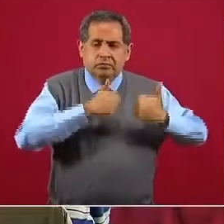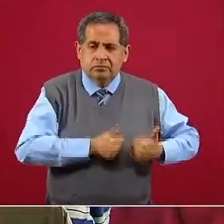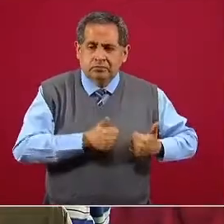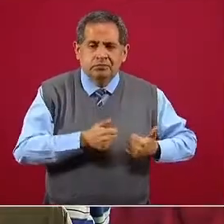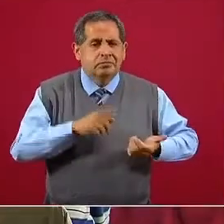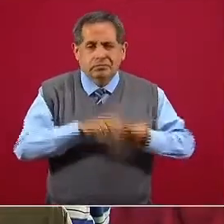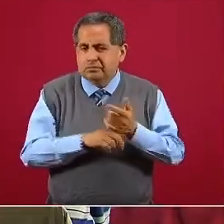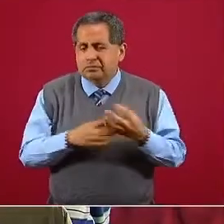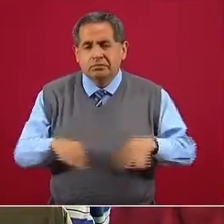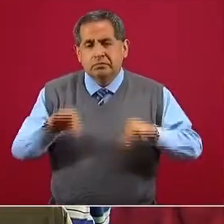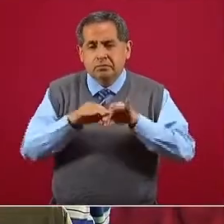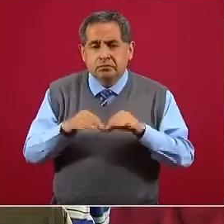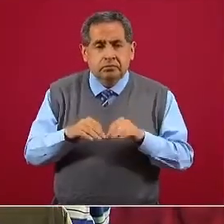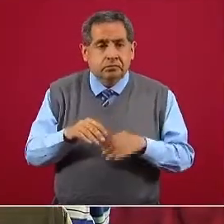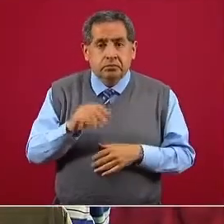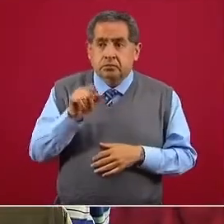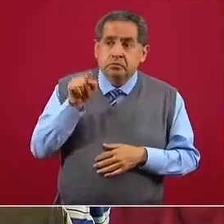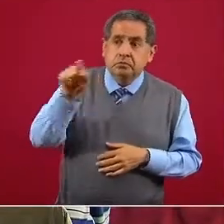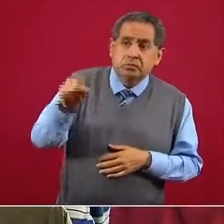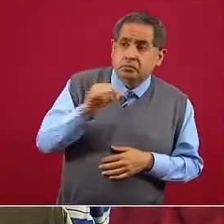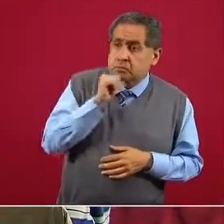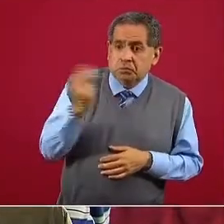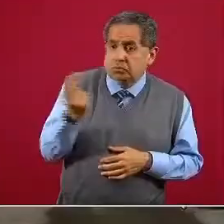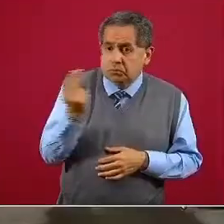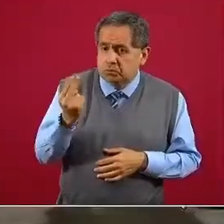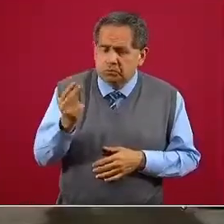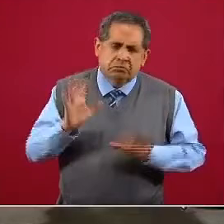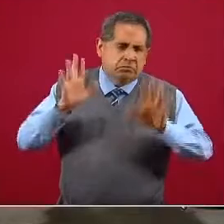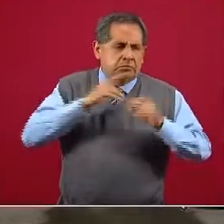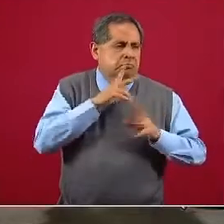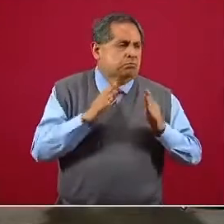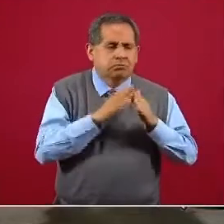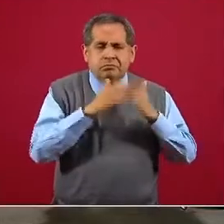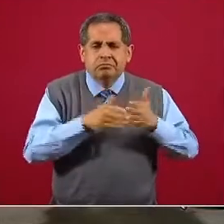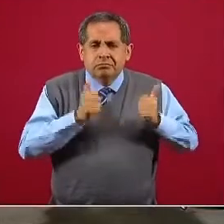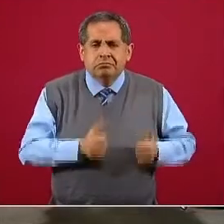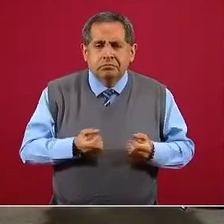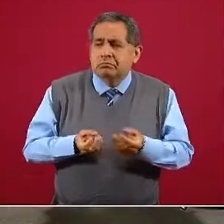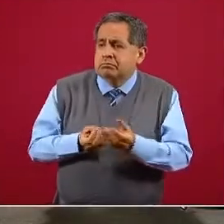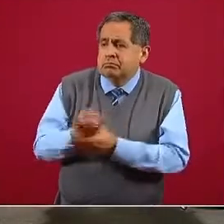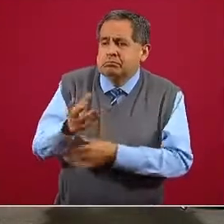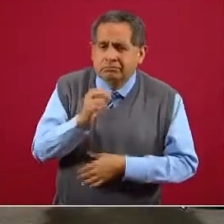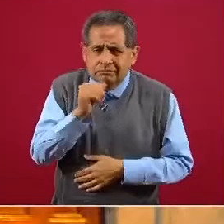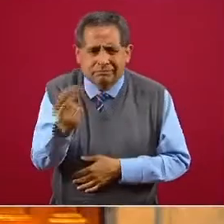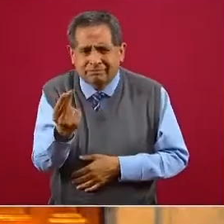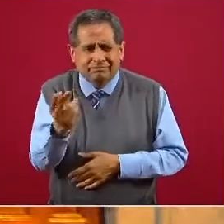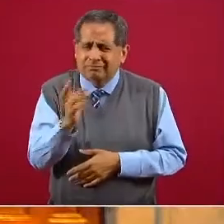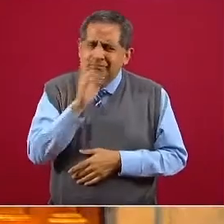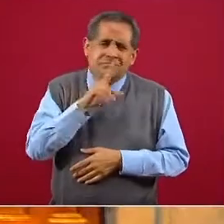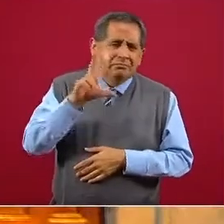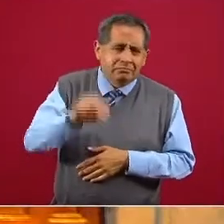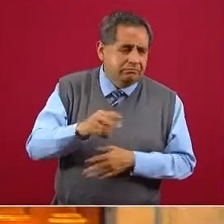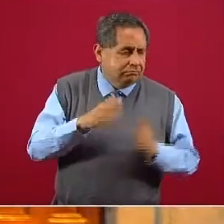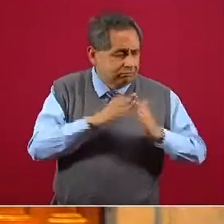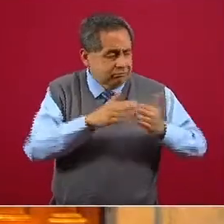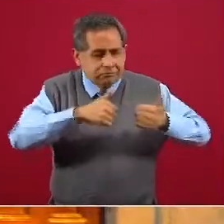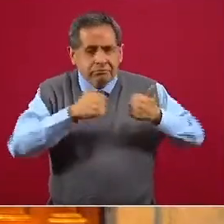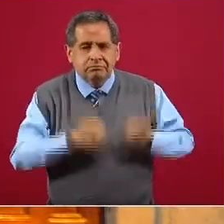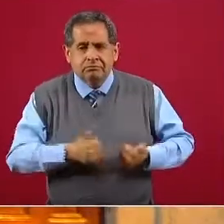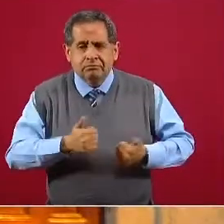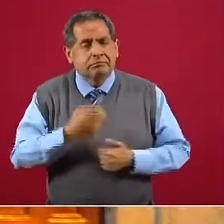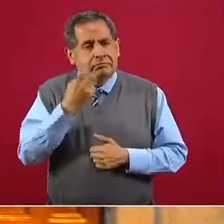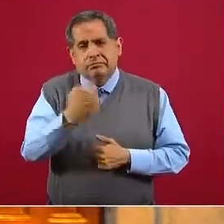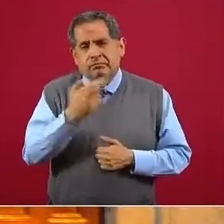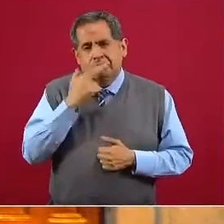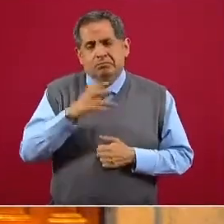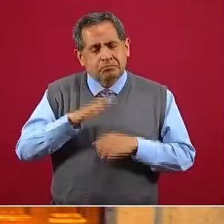sobre todo si no tenemos actividades esenciales o importantes que realizar fuera del domicilio, mantenerse dentro de él siempre